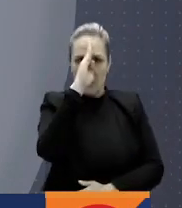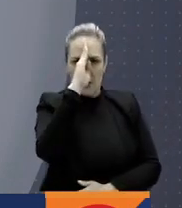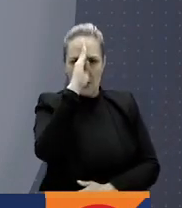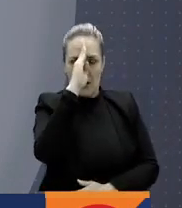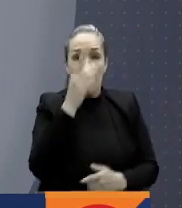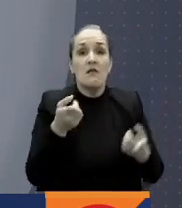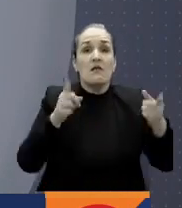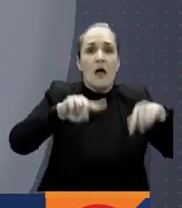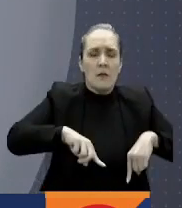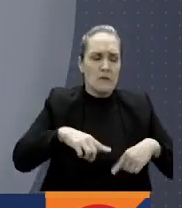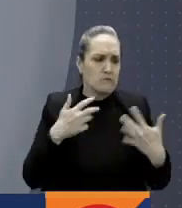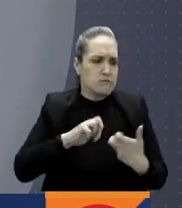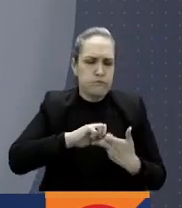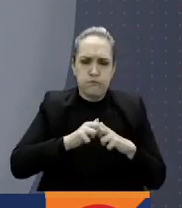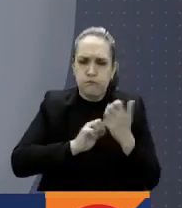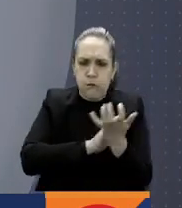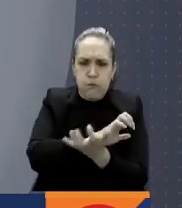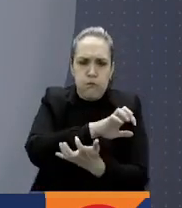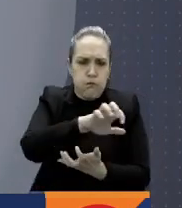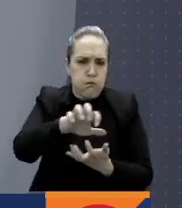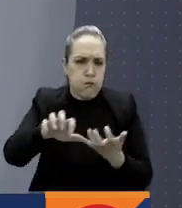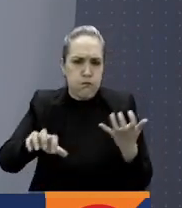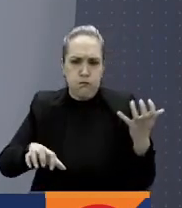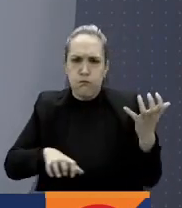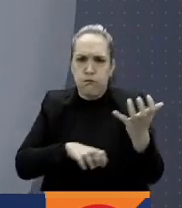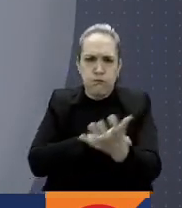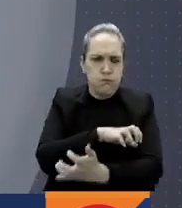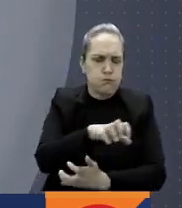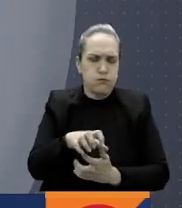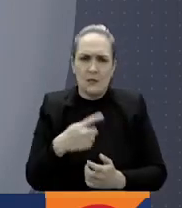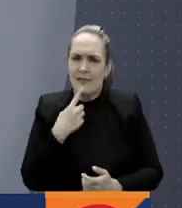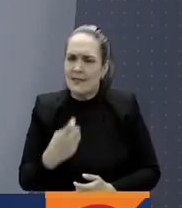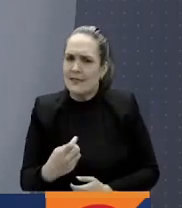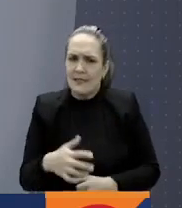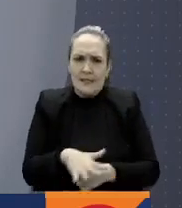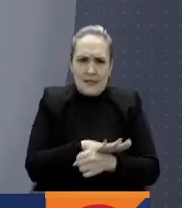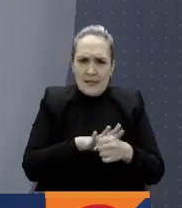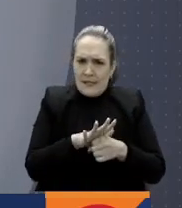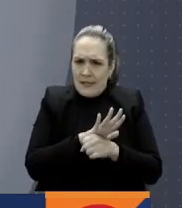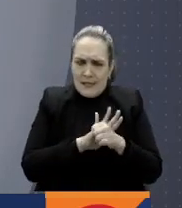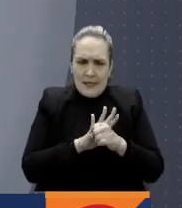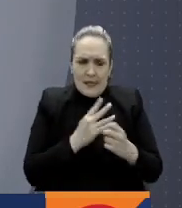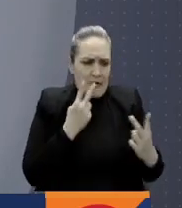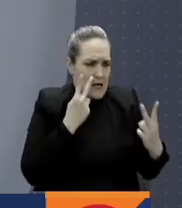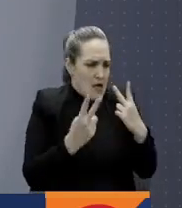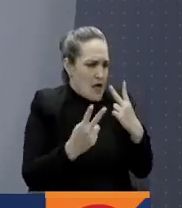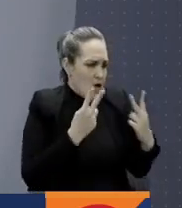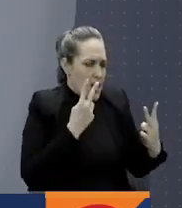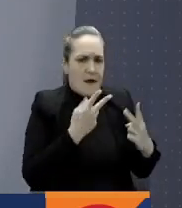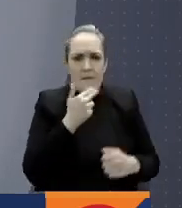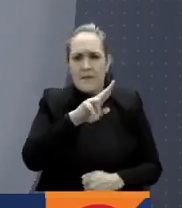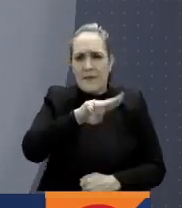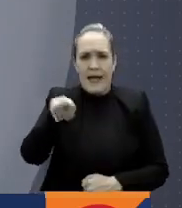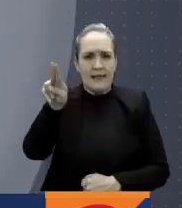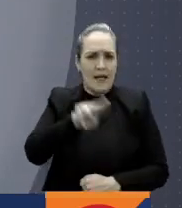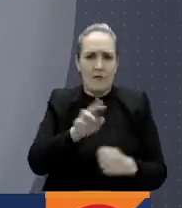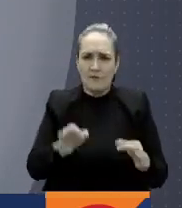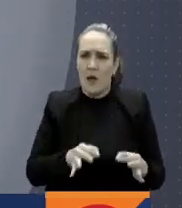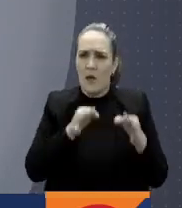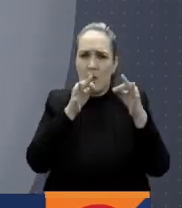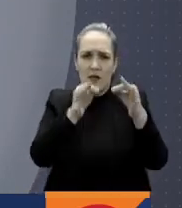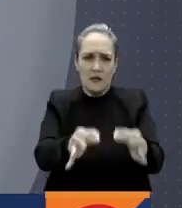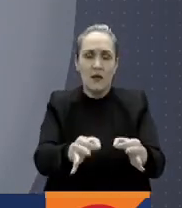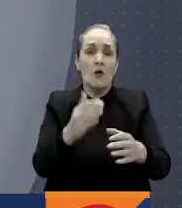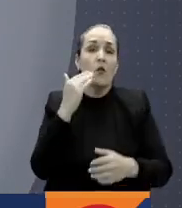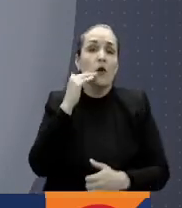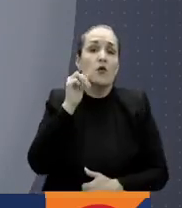empezara pues toda esta situación compleja en materia de orden público, por lo cual fue necesario que se cancelara el partido y se juegue